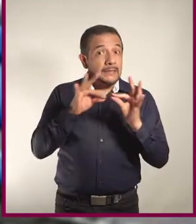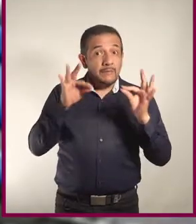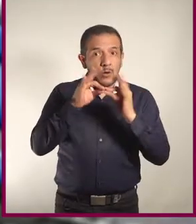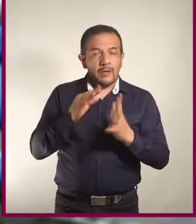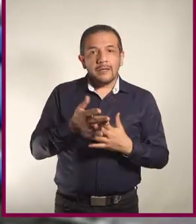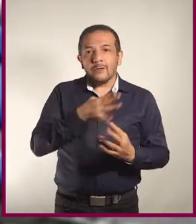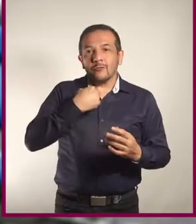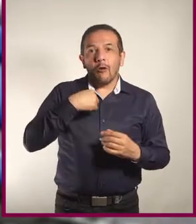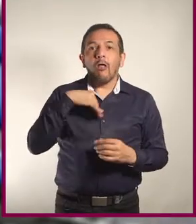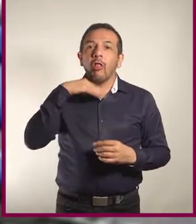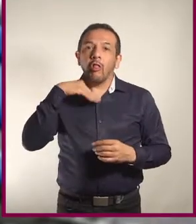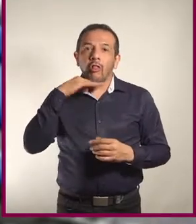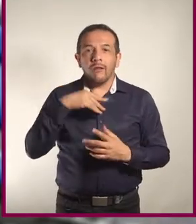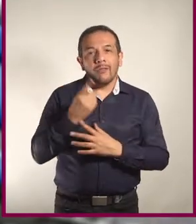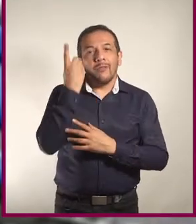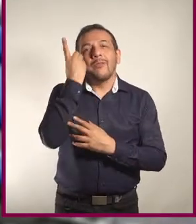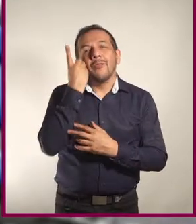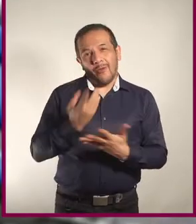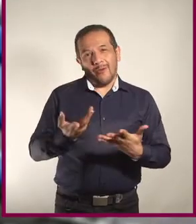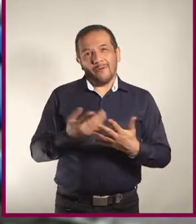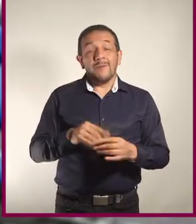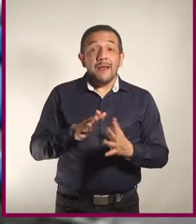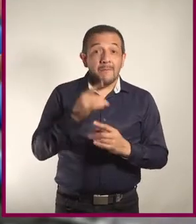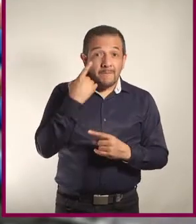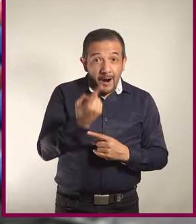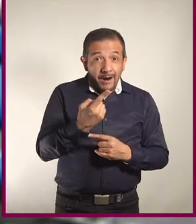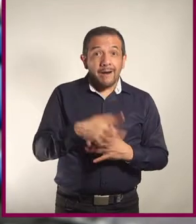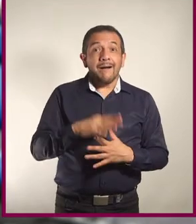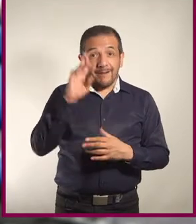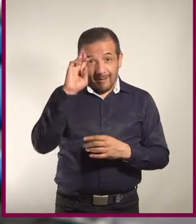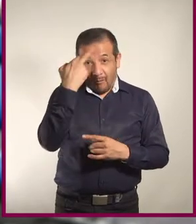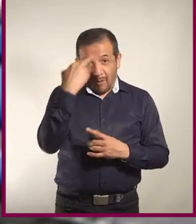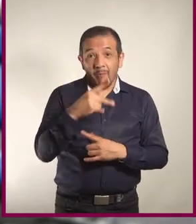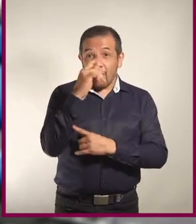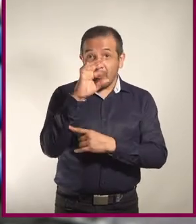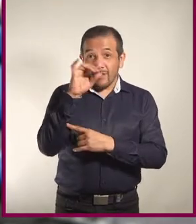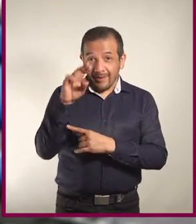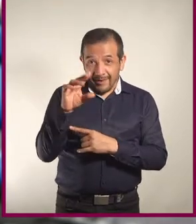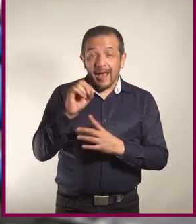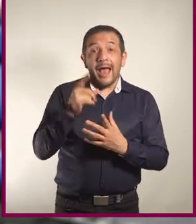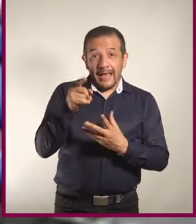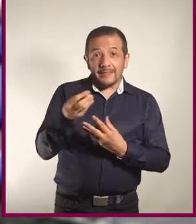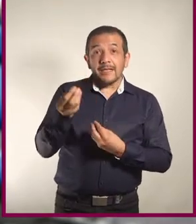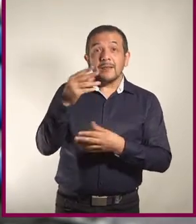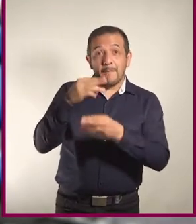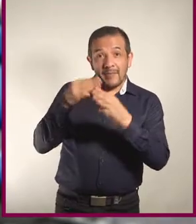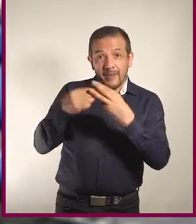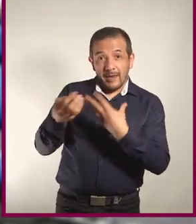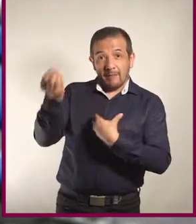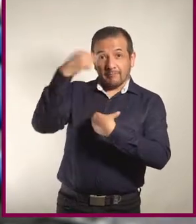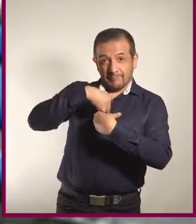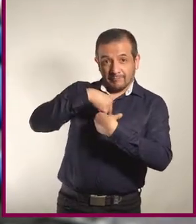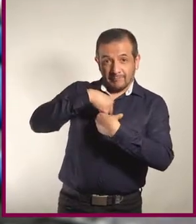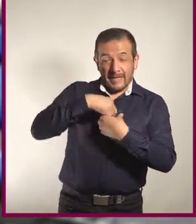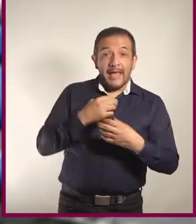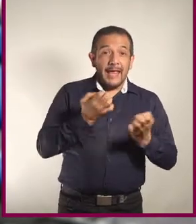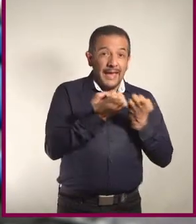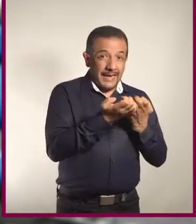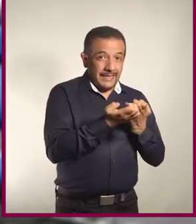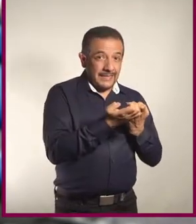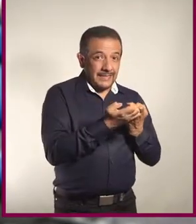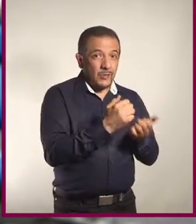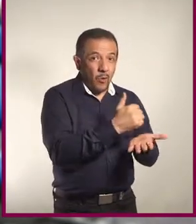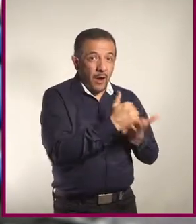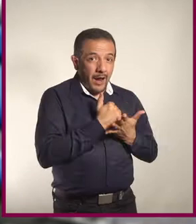que frecuentemente se pasa por alto es dormir. Recuerda, las proteínas son el material. El ejercicio es